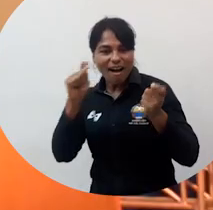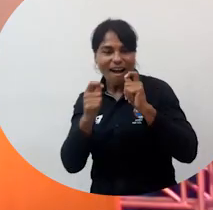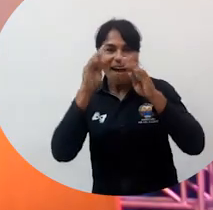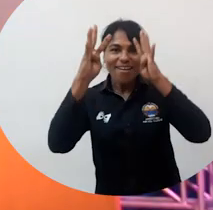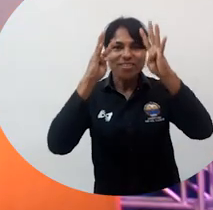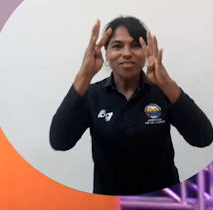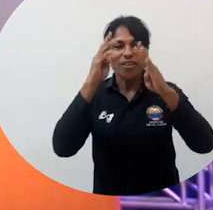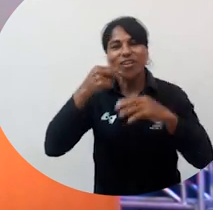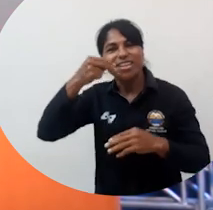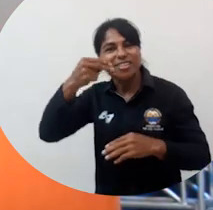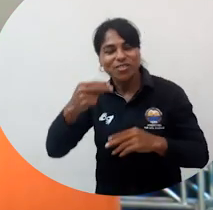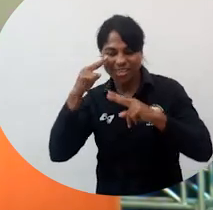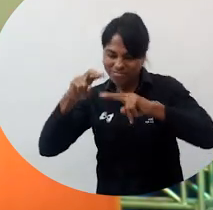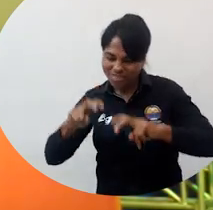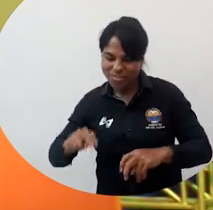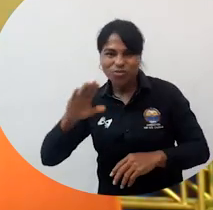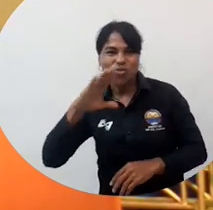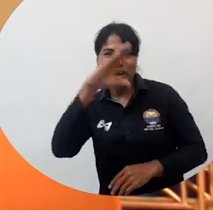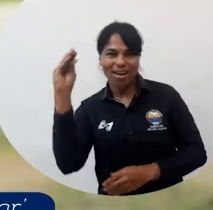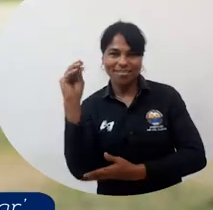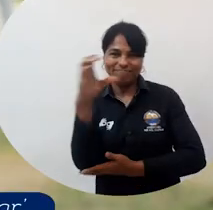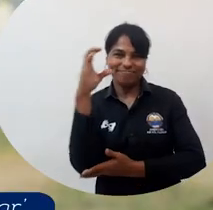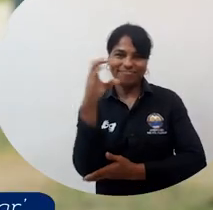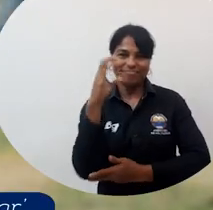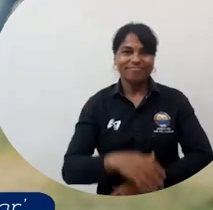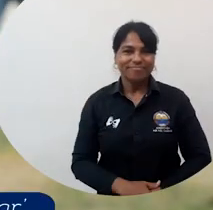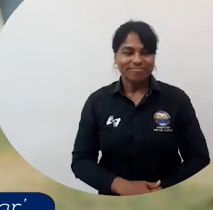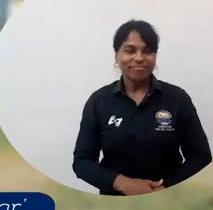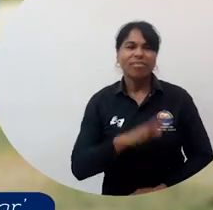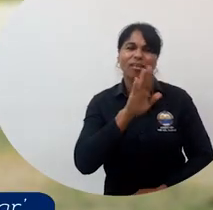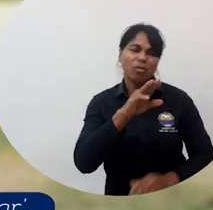e investigaciones del Caribe colombiano. A la universidad le